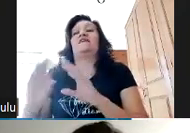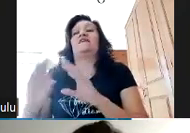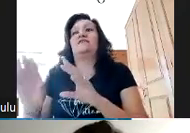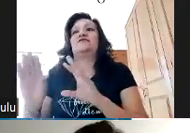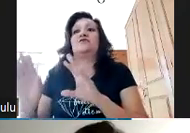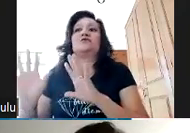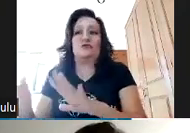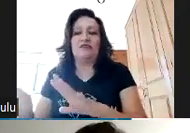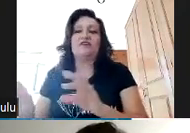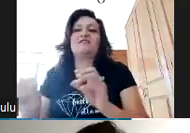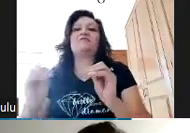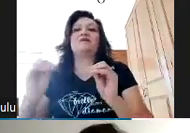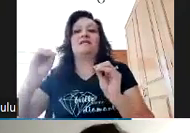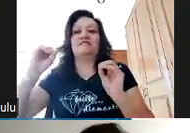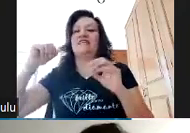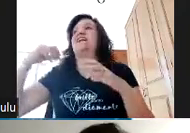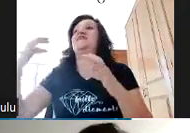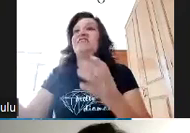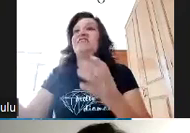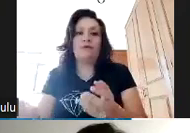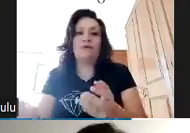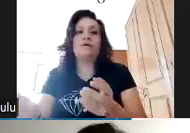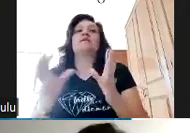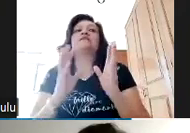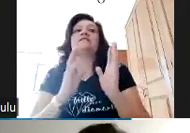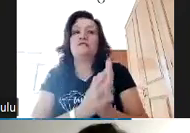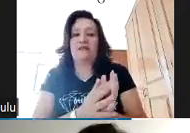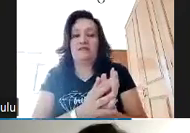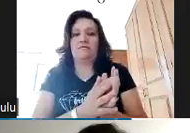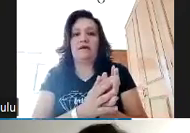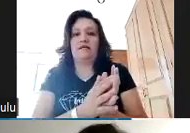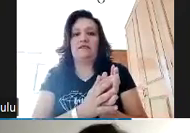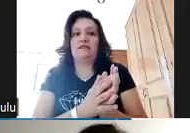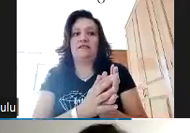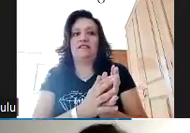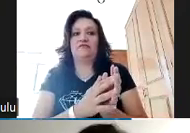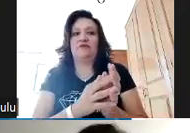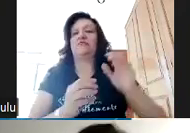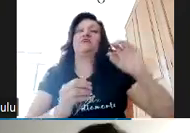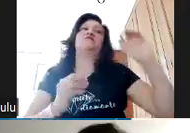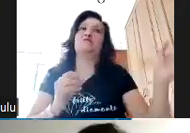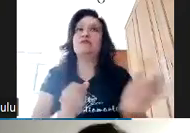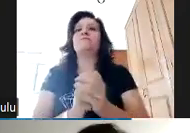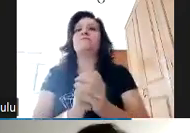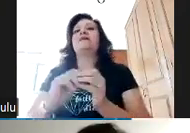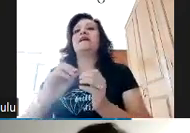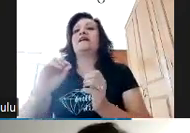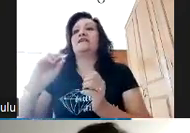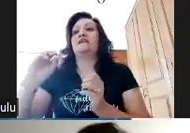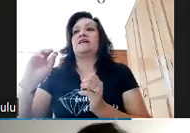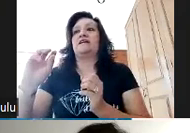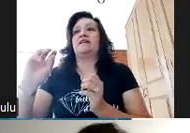a esa solución siempre va a estar negativo siempre te va a estar diciendo es que esto no sirve